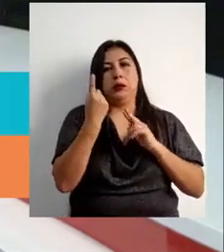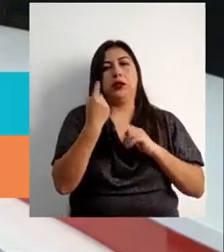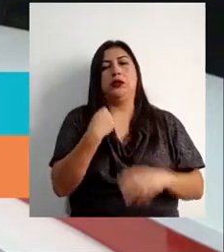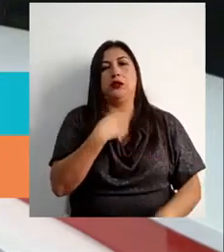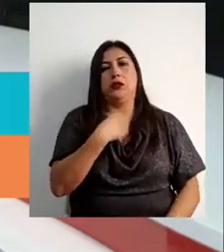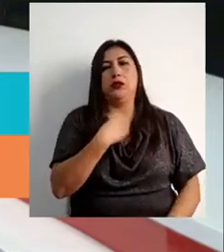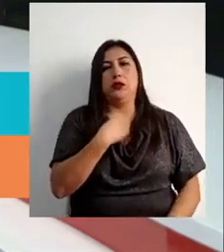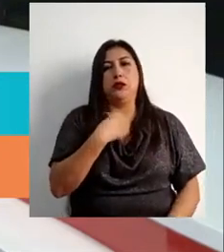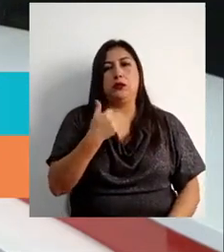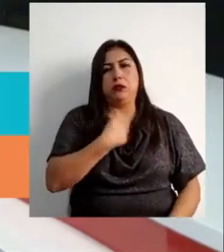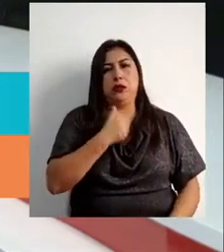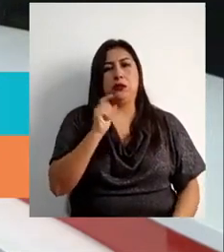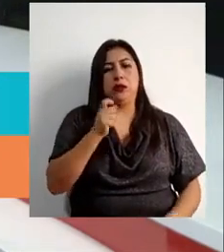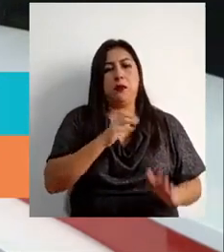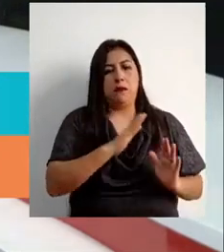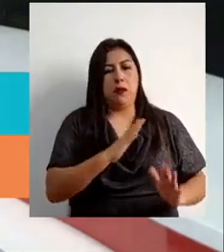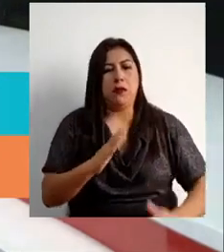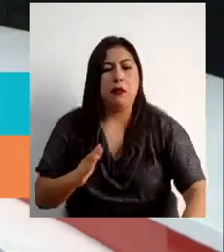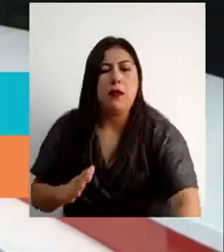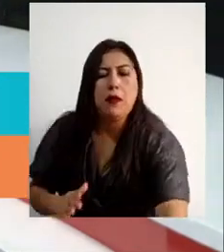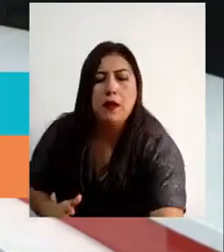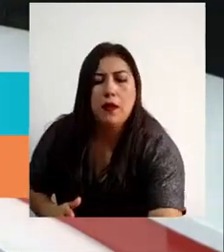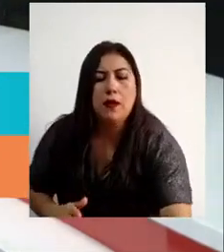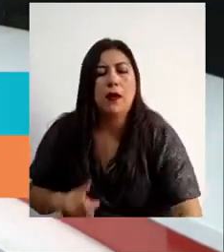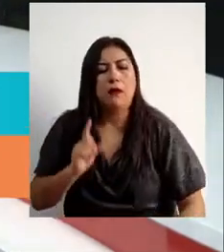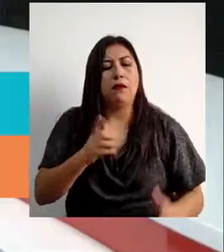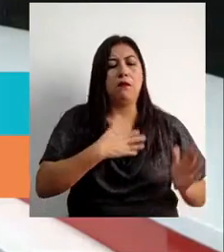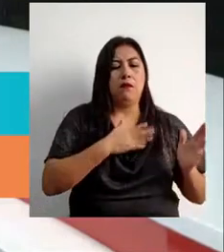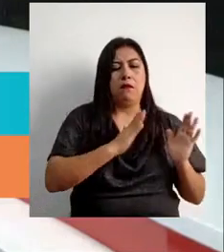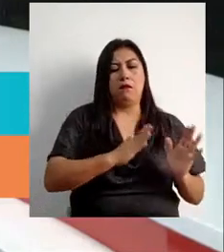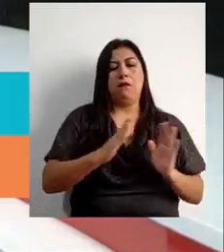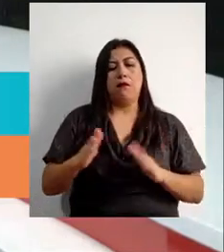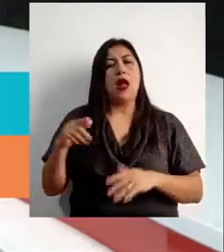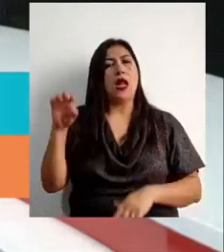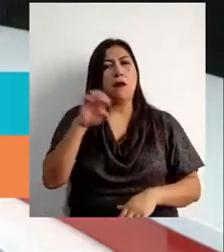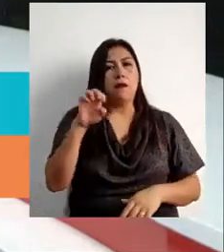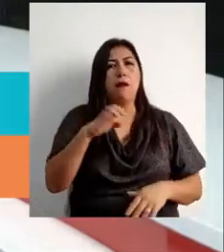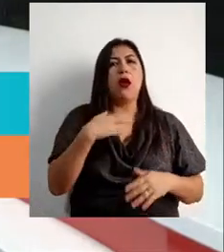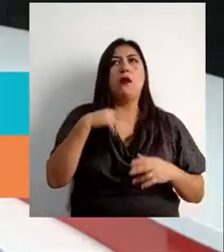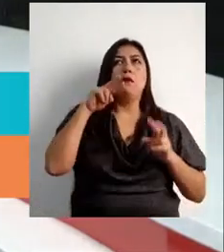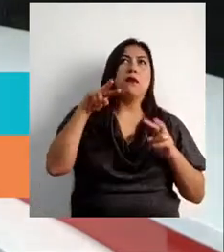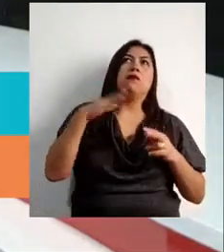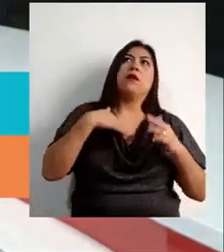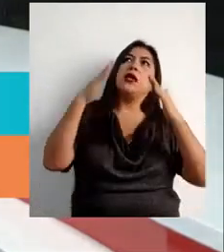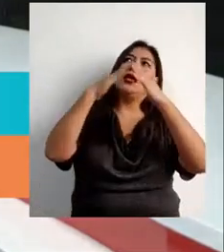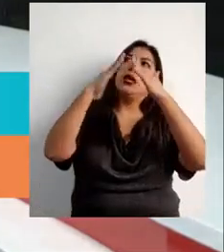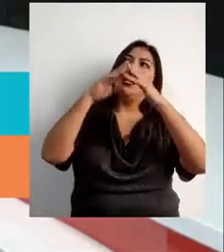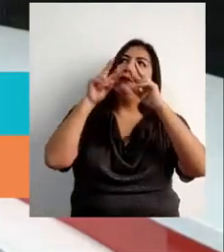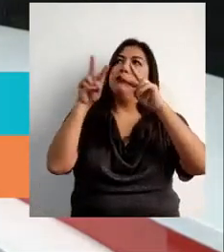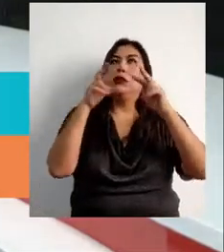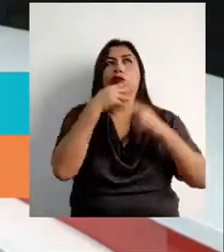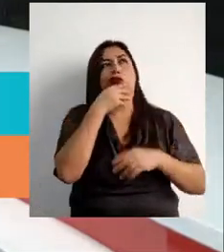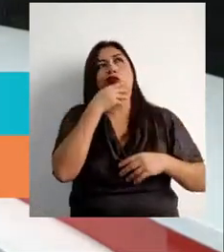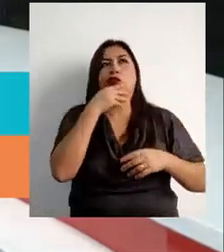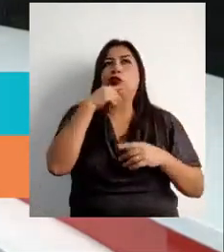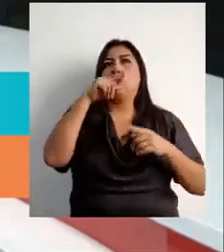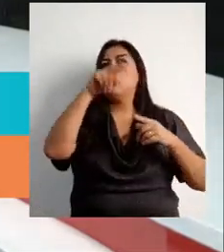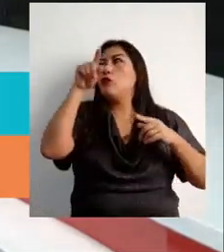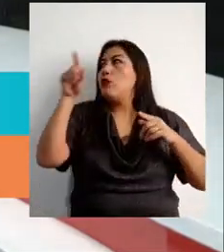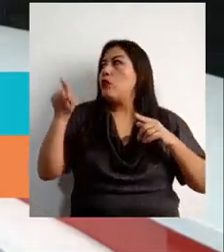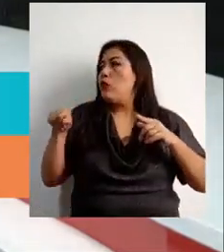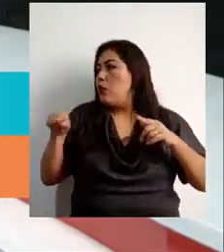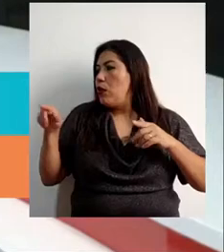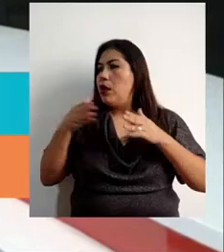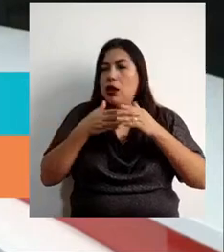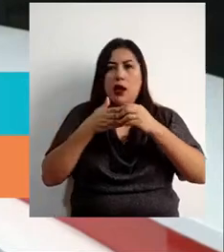plan de emergencia y veamos en nuestros hogares las rutas accesibles, dónde ubicarles. Ya tú lo has mencionado,